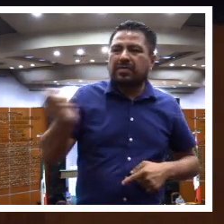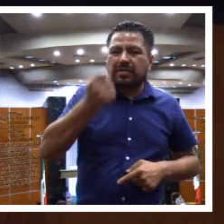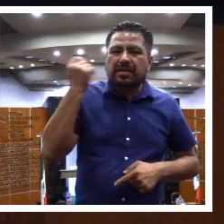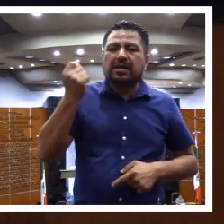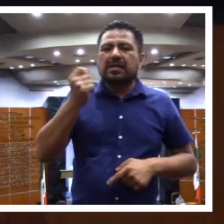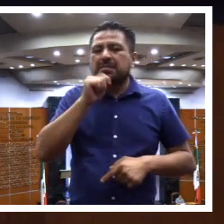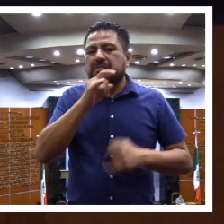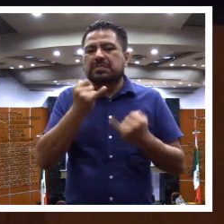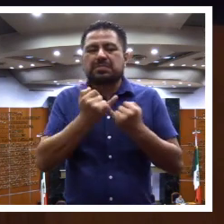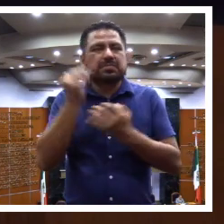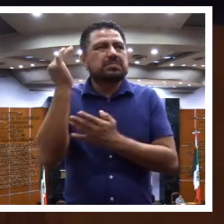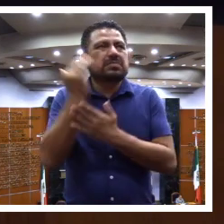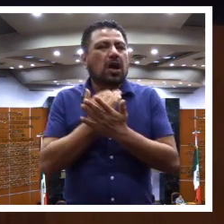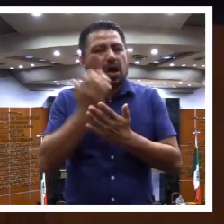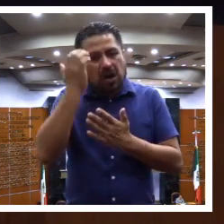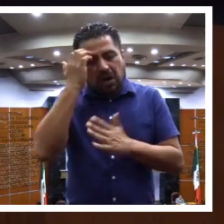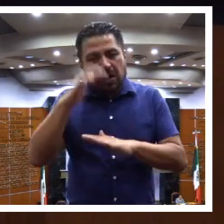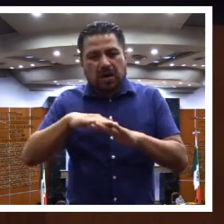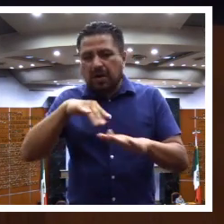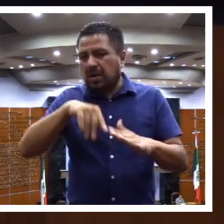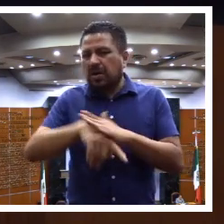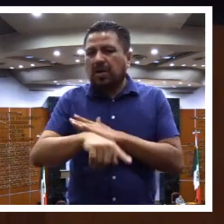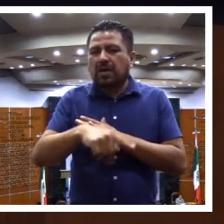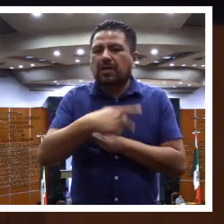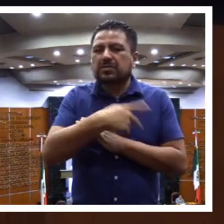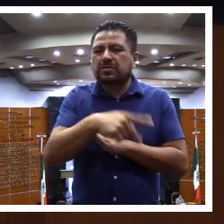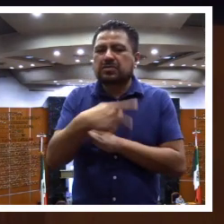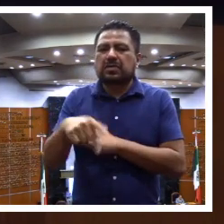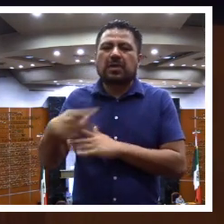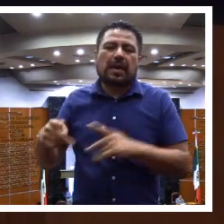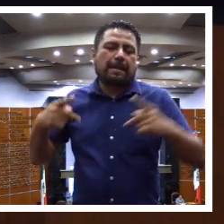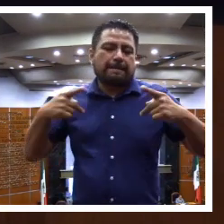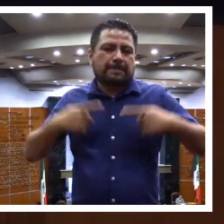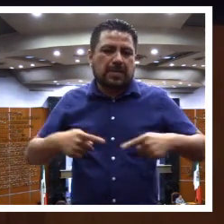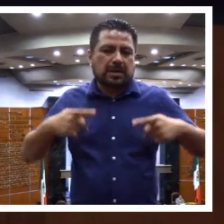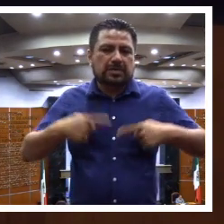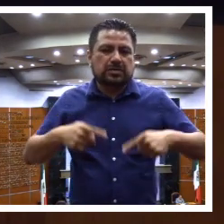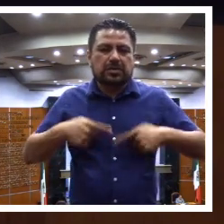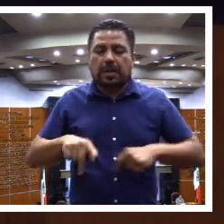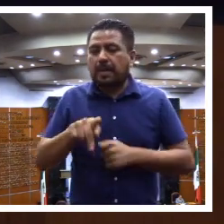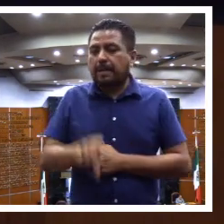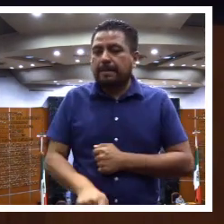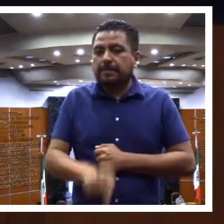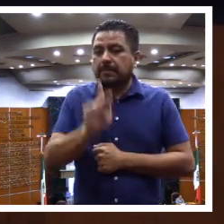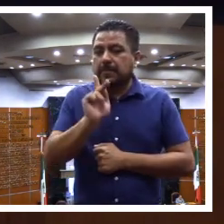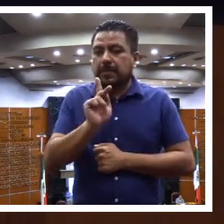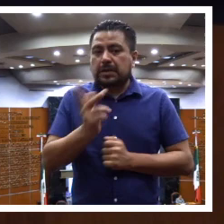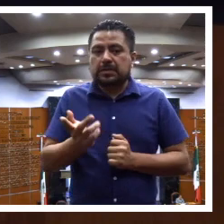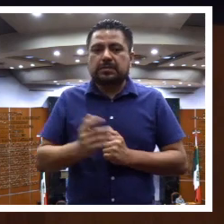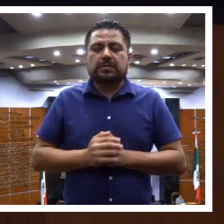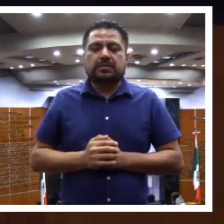del poco conocimiento de sus víctimas pero que sobre